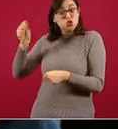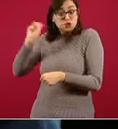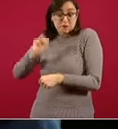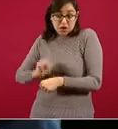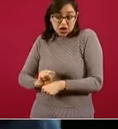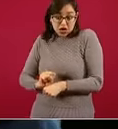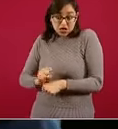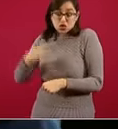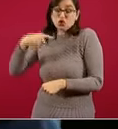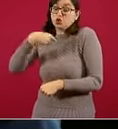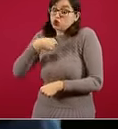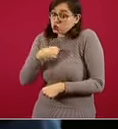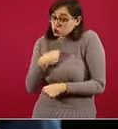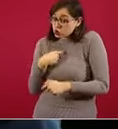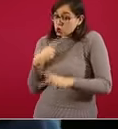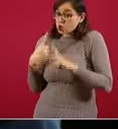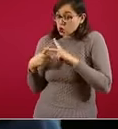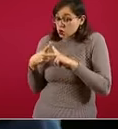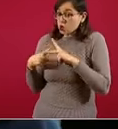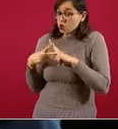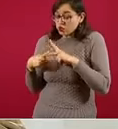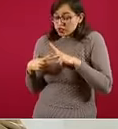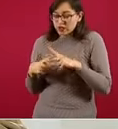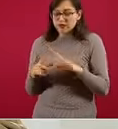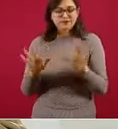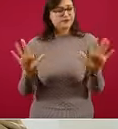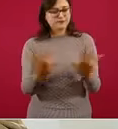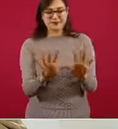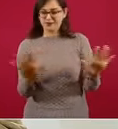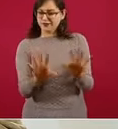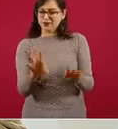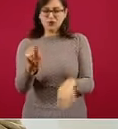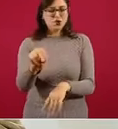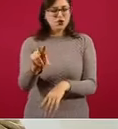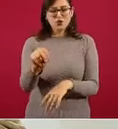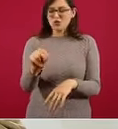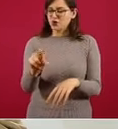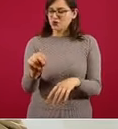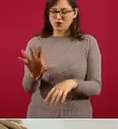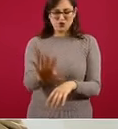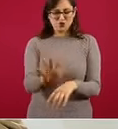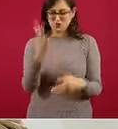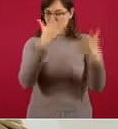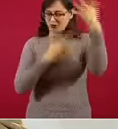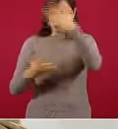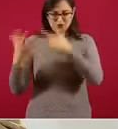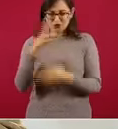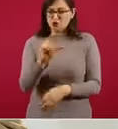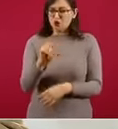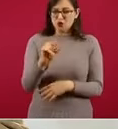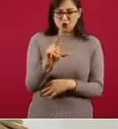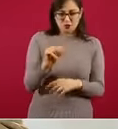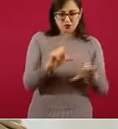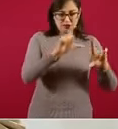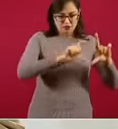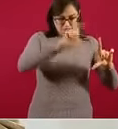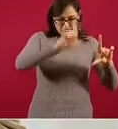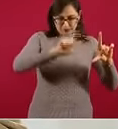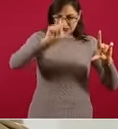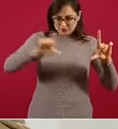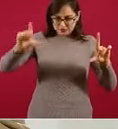Los datos de ocupación hospitalaria y de hospitalizaciones, que son tanto las gráficas de barra por estado como